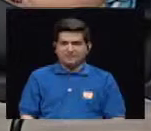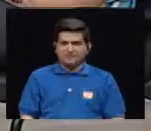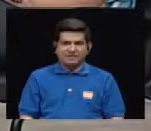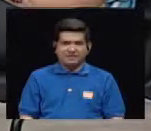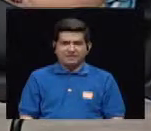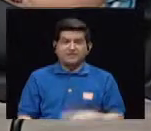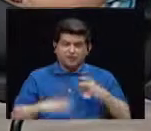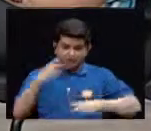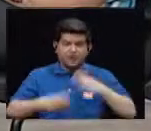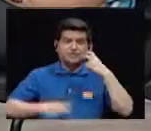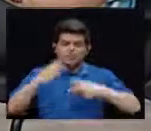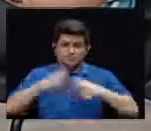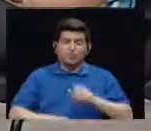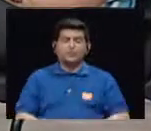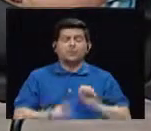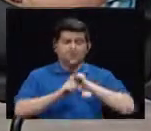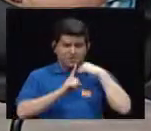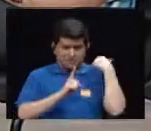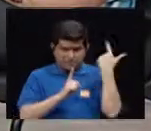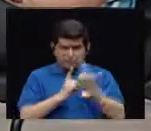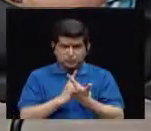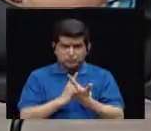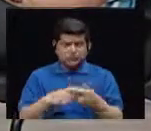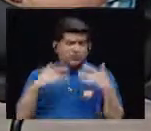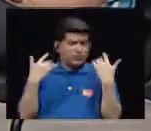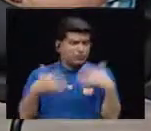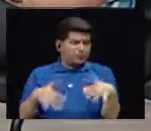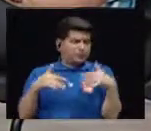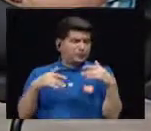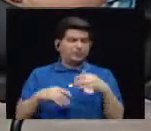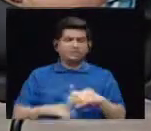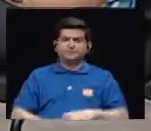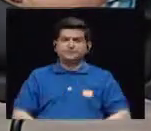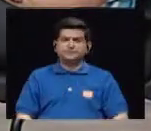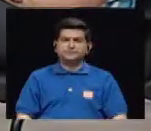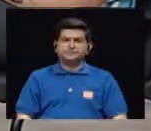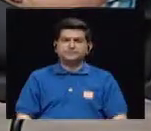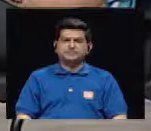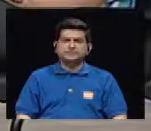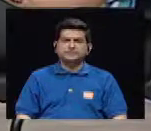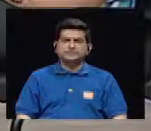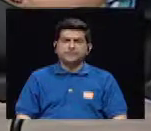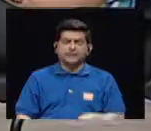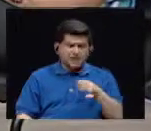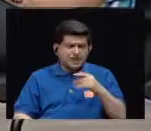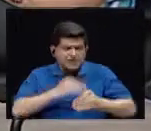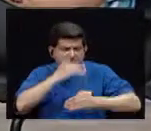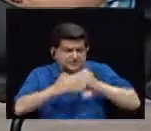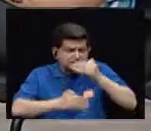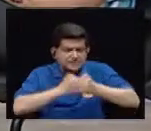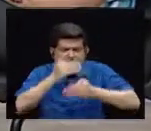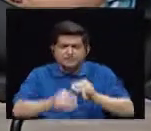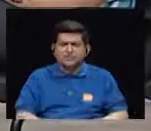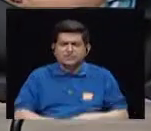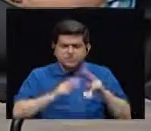es un problema social tremendo. Y ese tratamiento